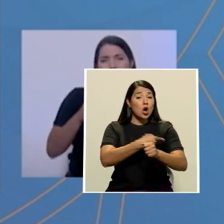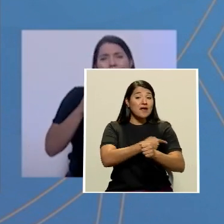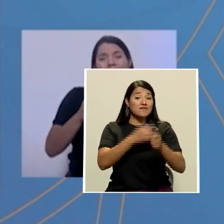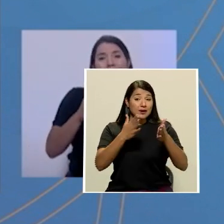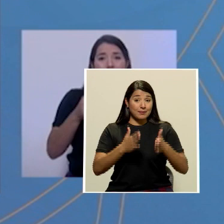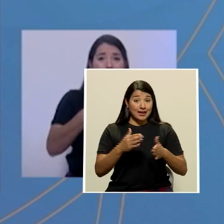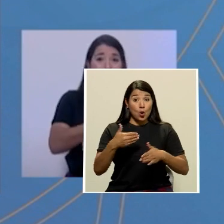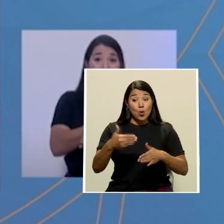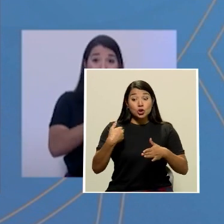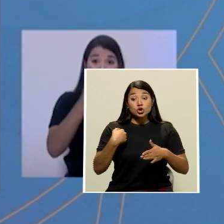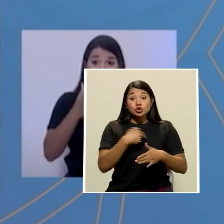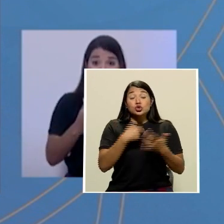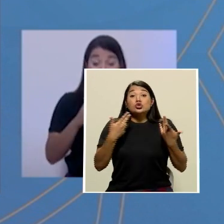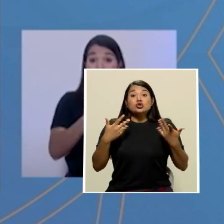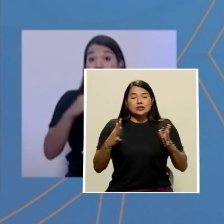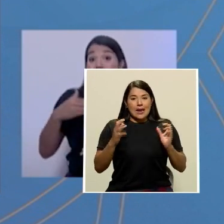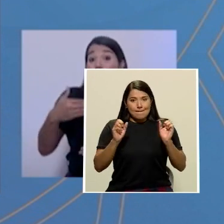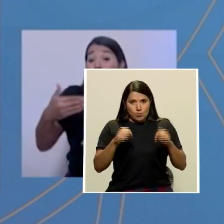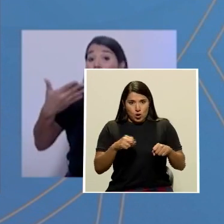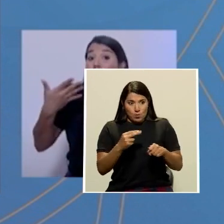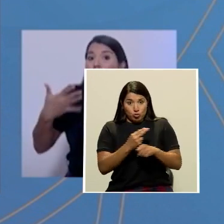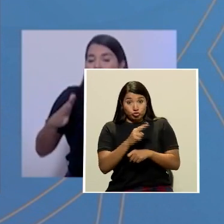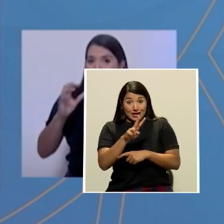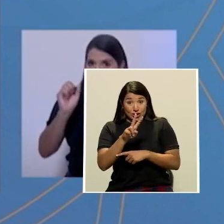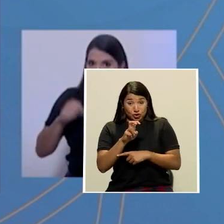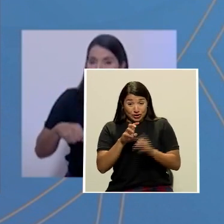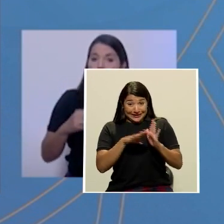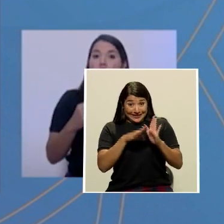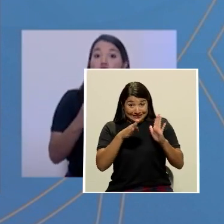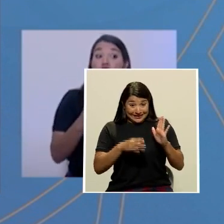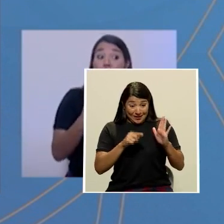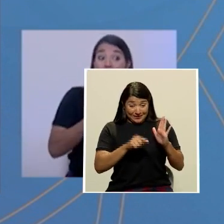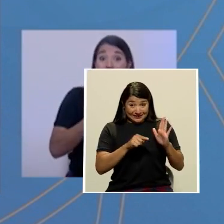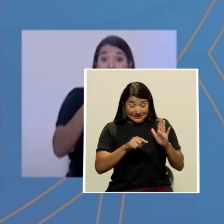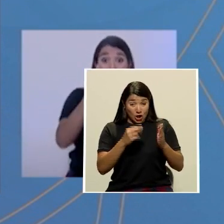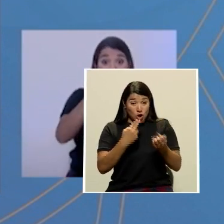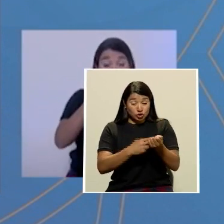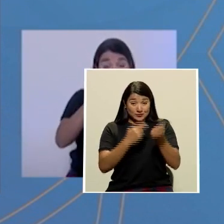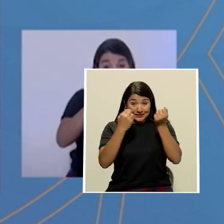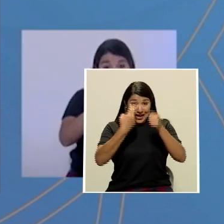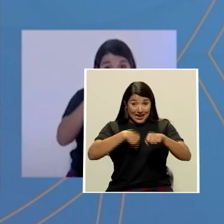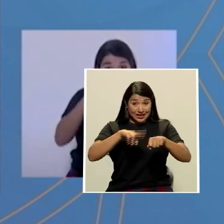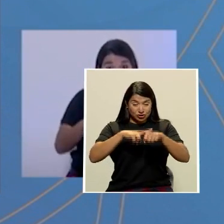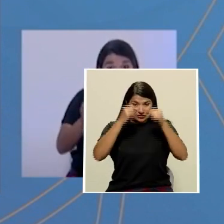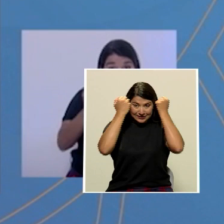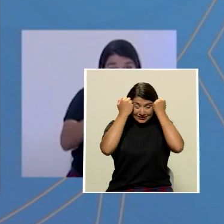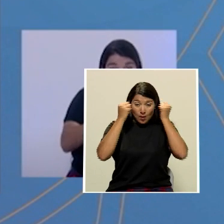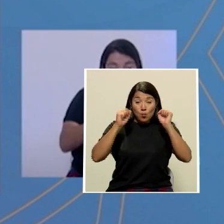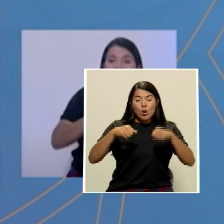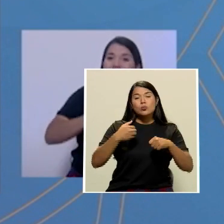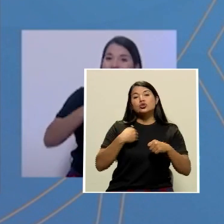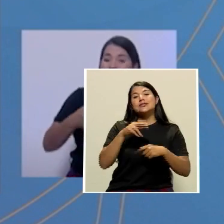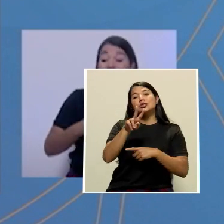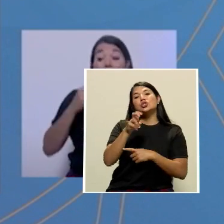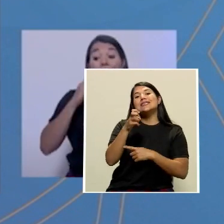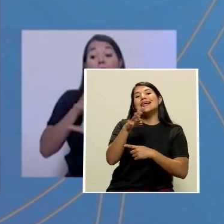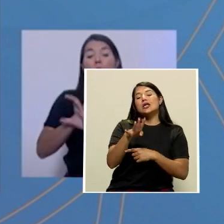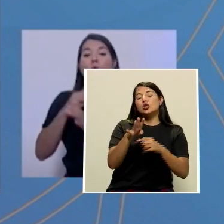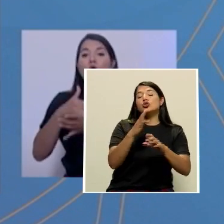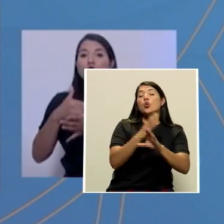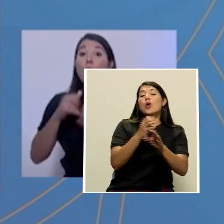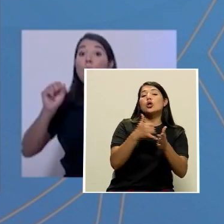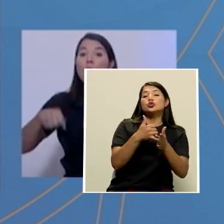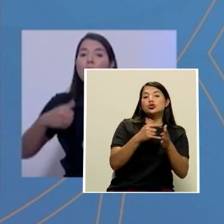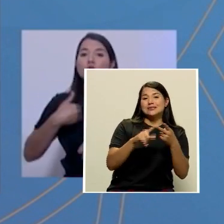Y cuando ya tengamos la posibilidad de utilizar estas 200 camas, vamos a tener 214 camas disponibles de cuidados intensivos